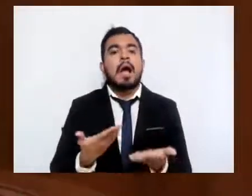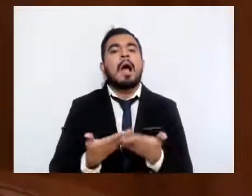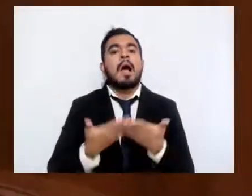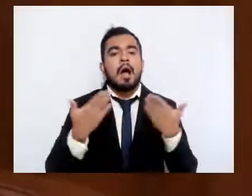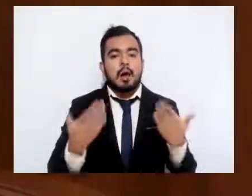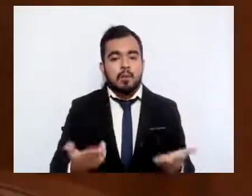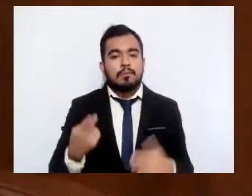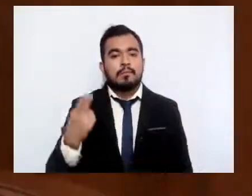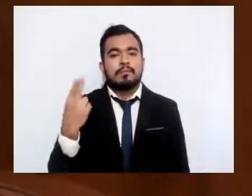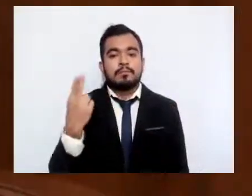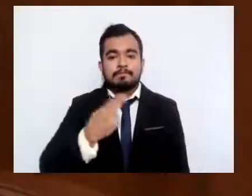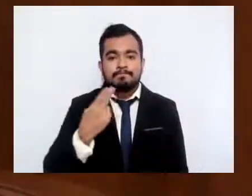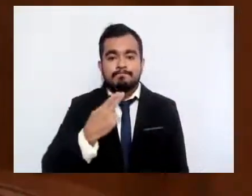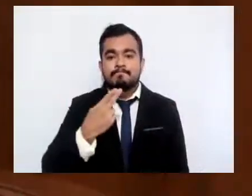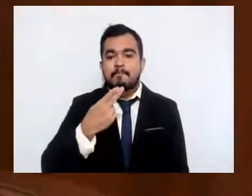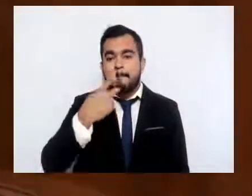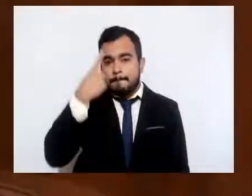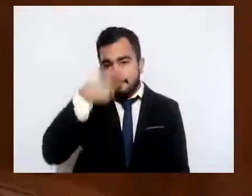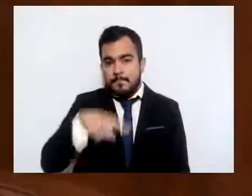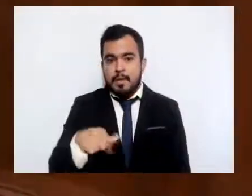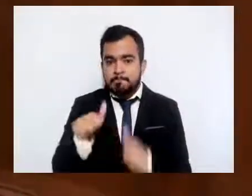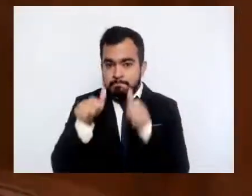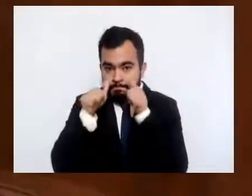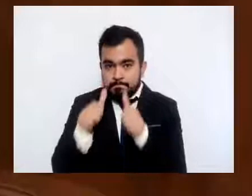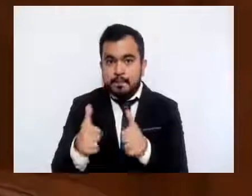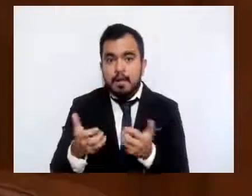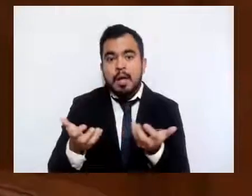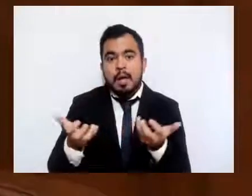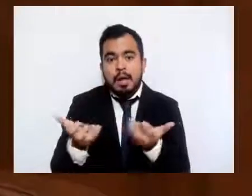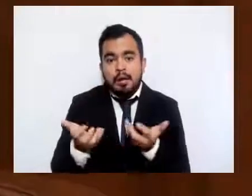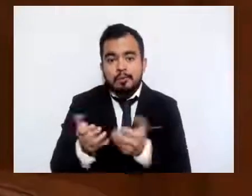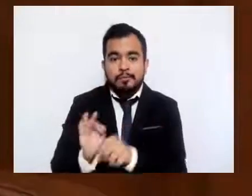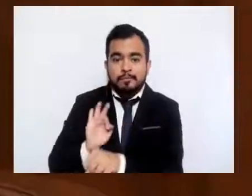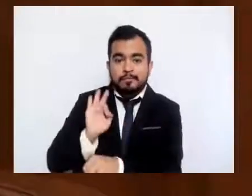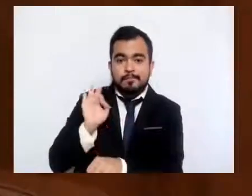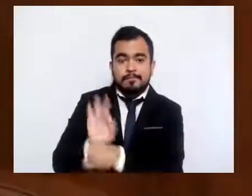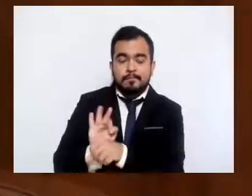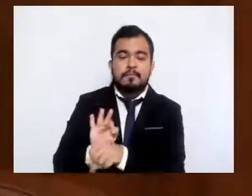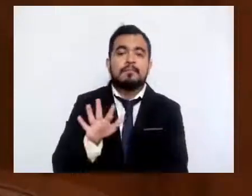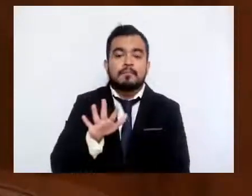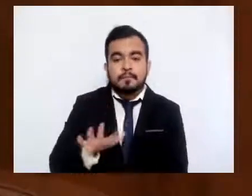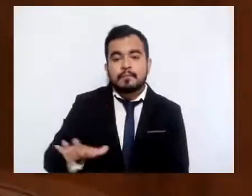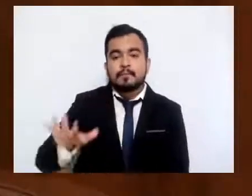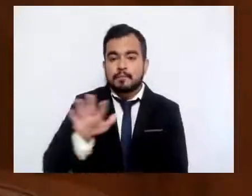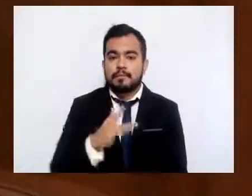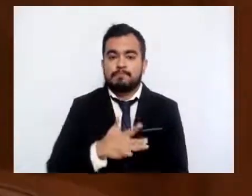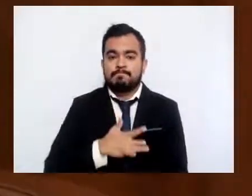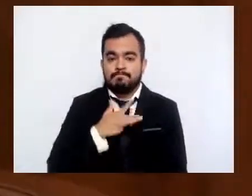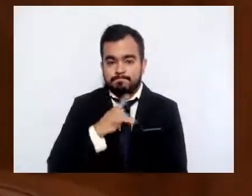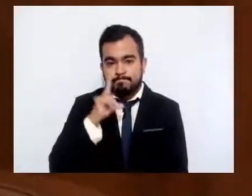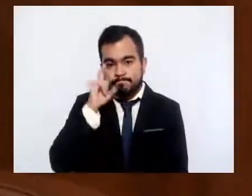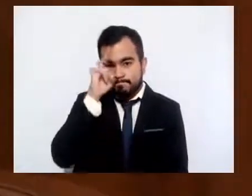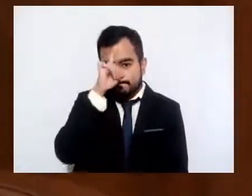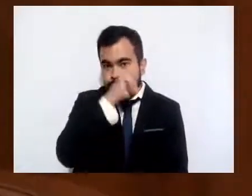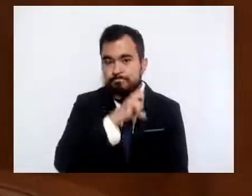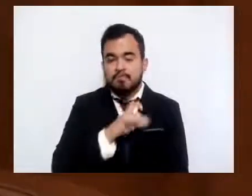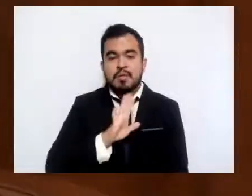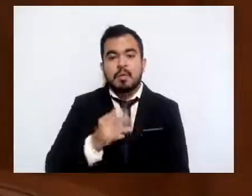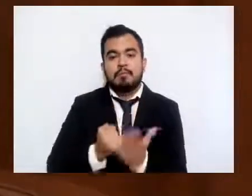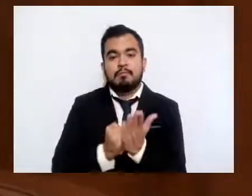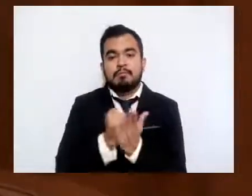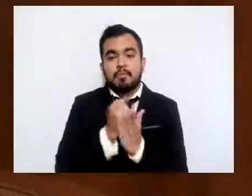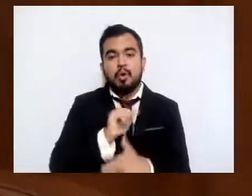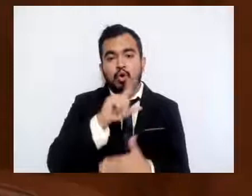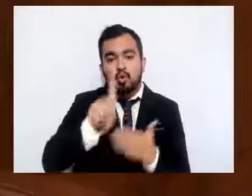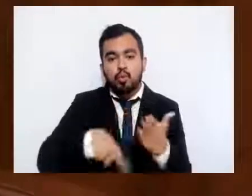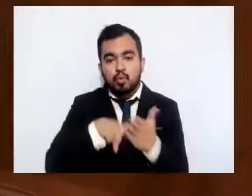acciones para mitigar la difícil decisión de emigrar. En nuestros tiempos han sido diferentes los programas